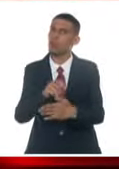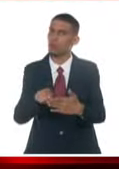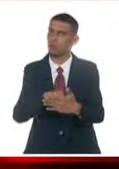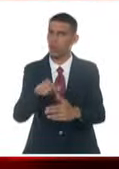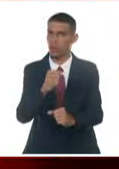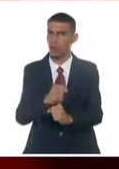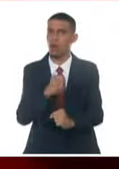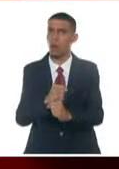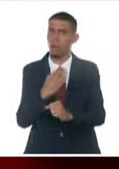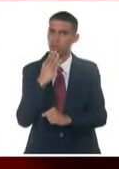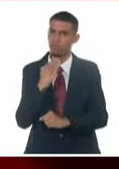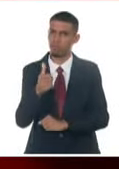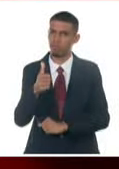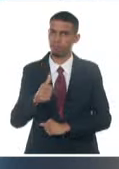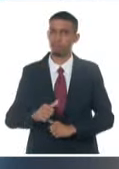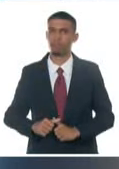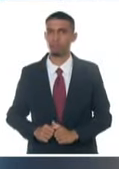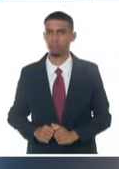mutuo.